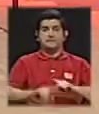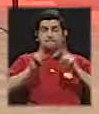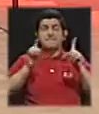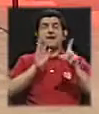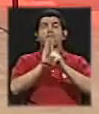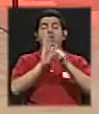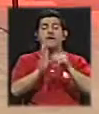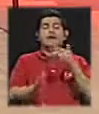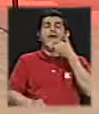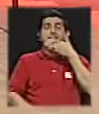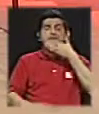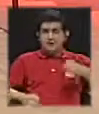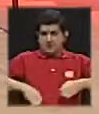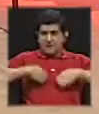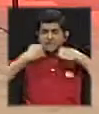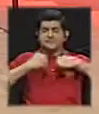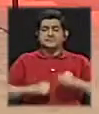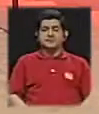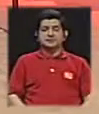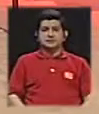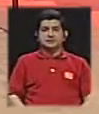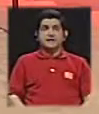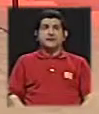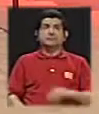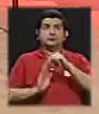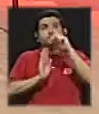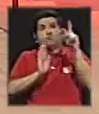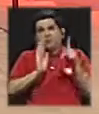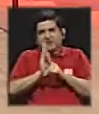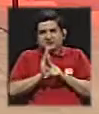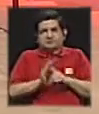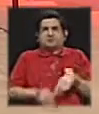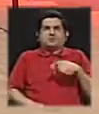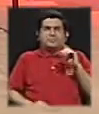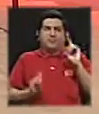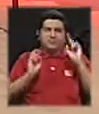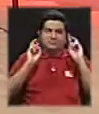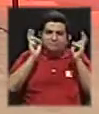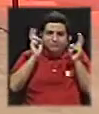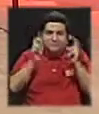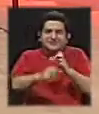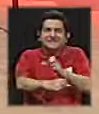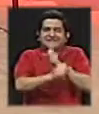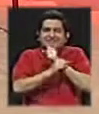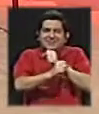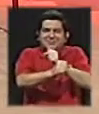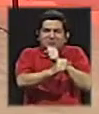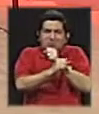ley indígena que en principio debería garantizar que los